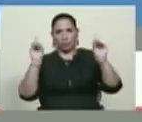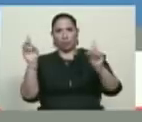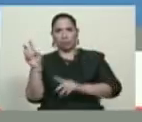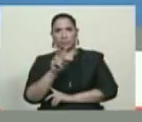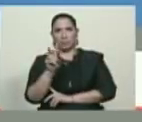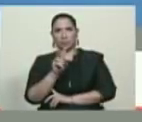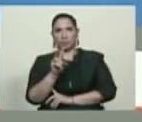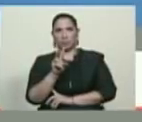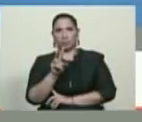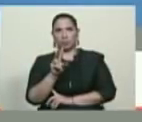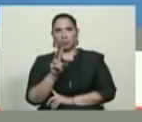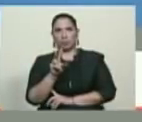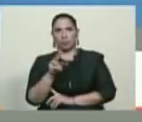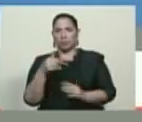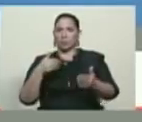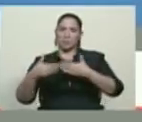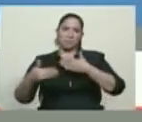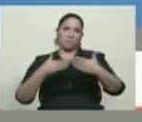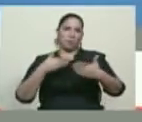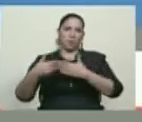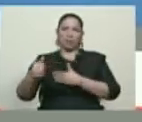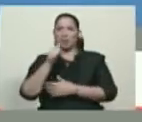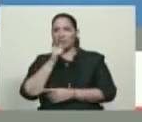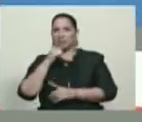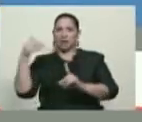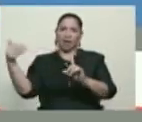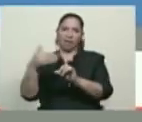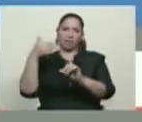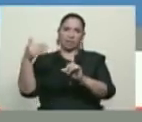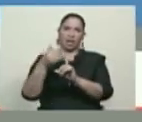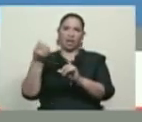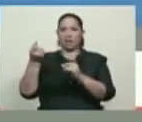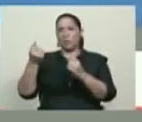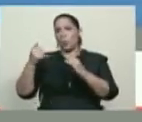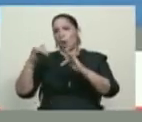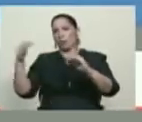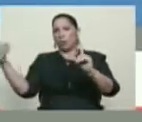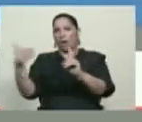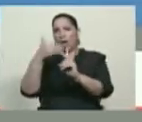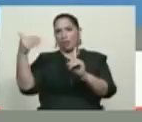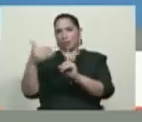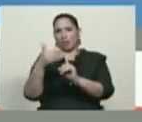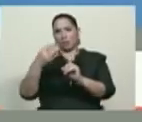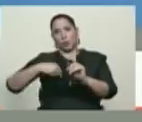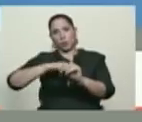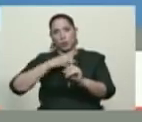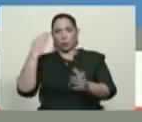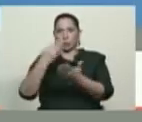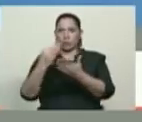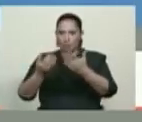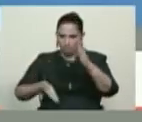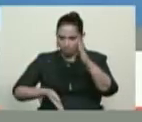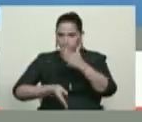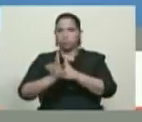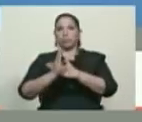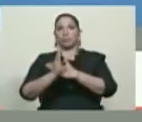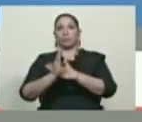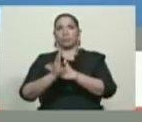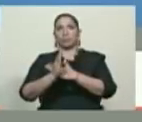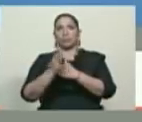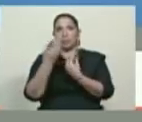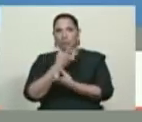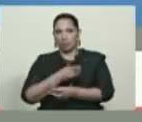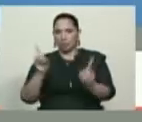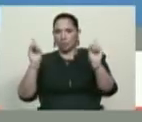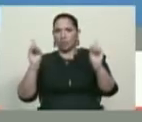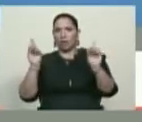venezolana. No importa quién nos ataque, ni cuánto nos ataque, nosotros siempre daremos frente a esos ataques con la dignidad,